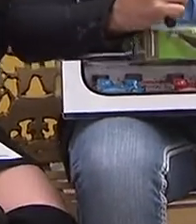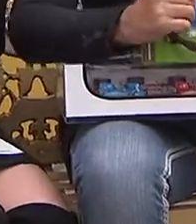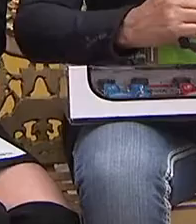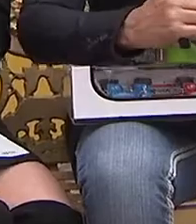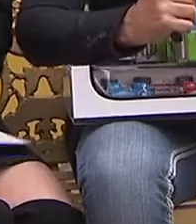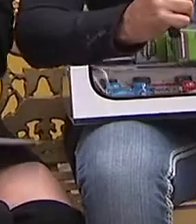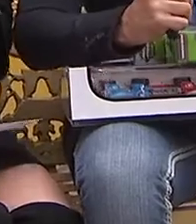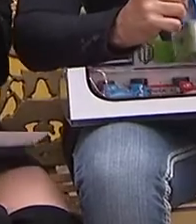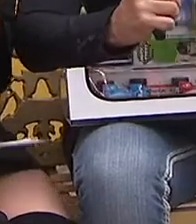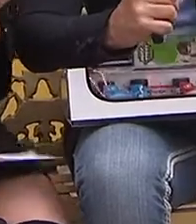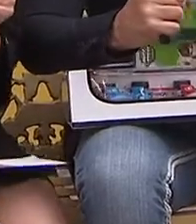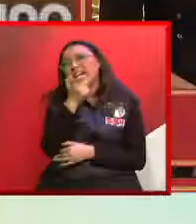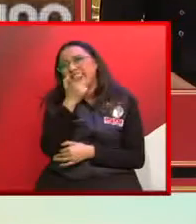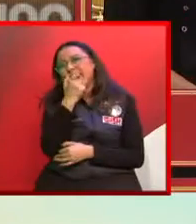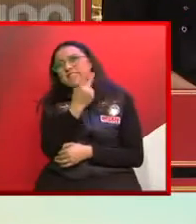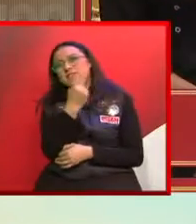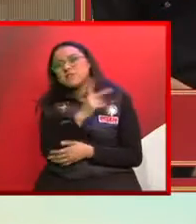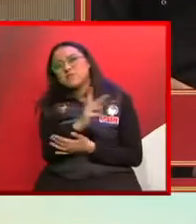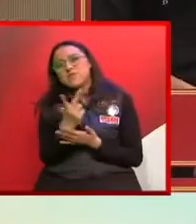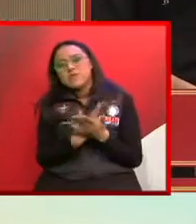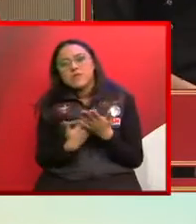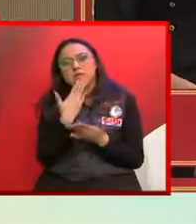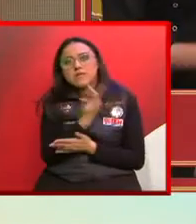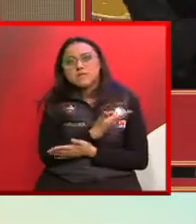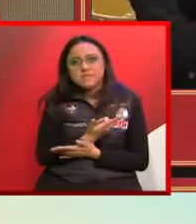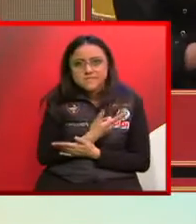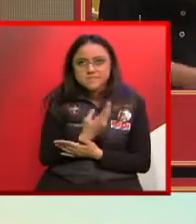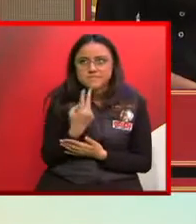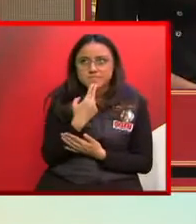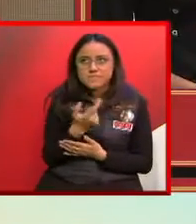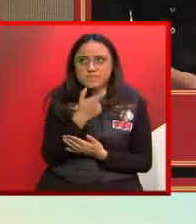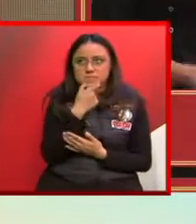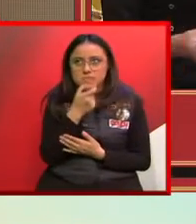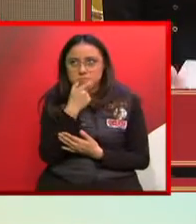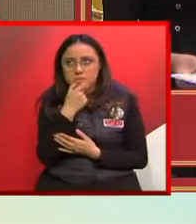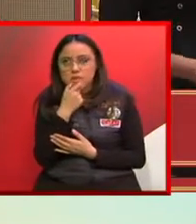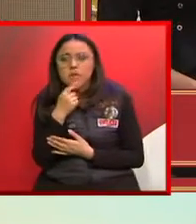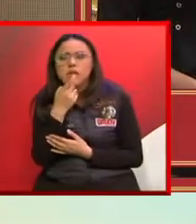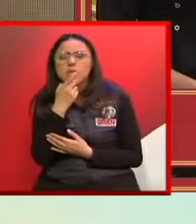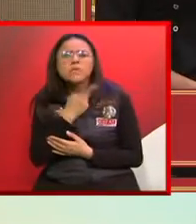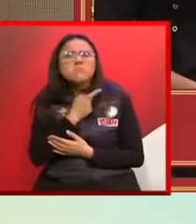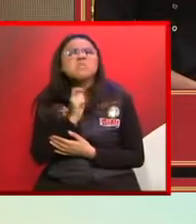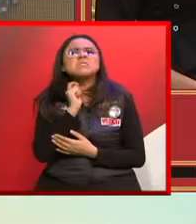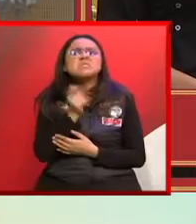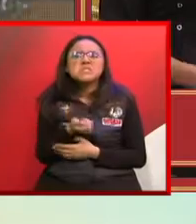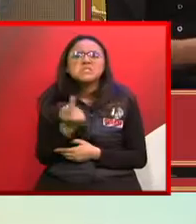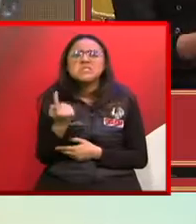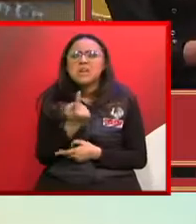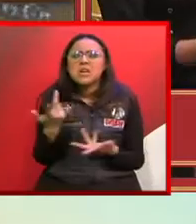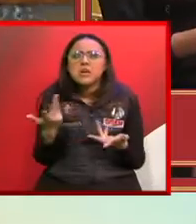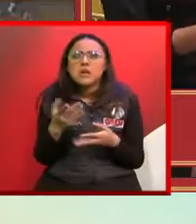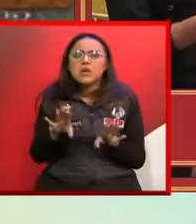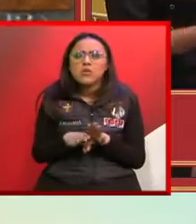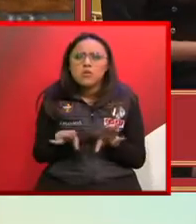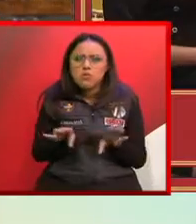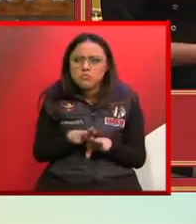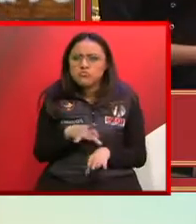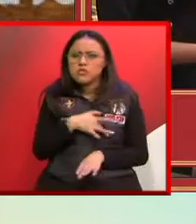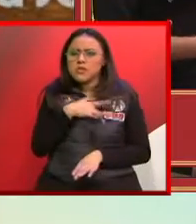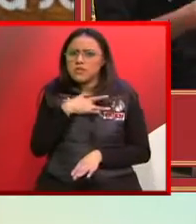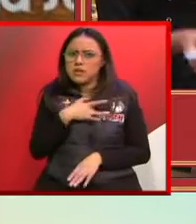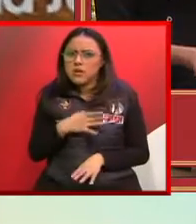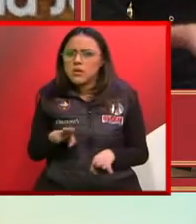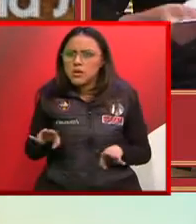hacer. En dos programas, por cierto, muy padres los programas. Sí, yo te he visto por ahí. Oye, cuéntanos acerca de esta dinámica. ¿Cómo te sientes